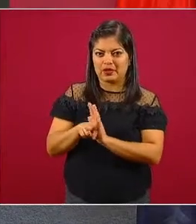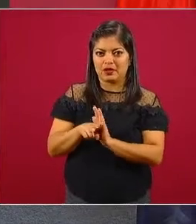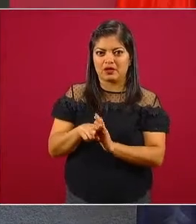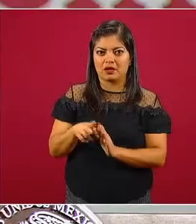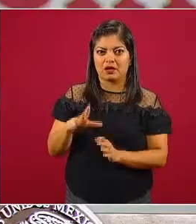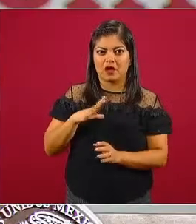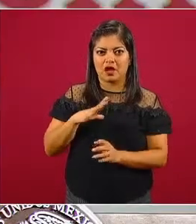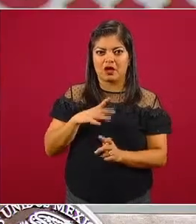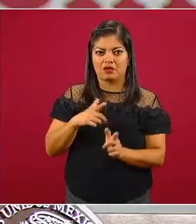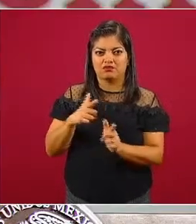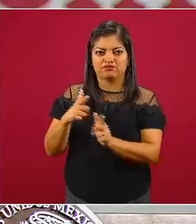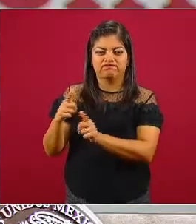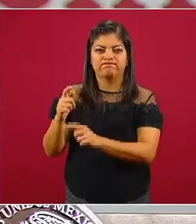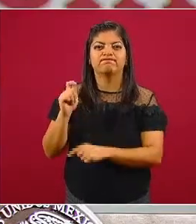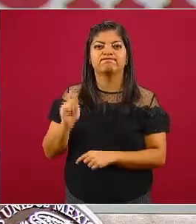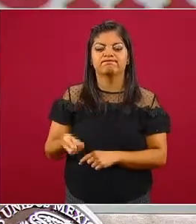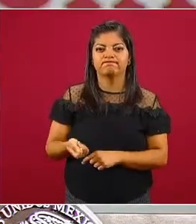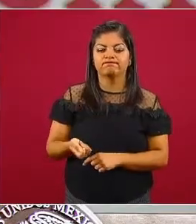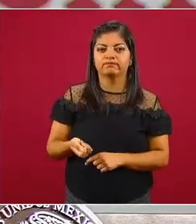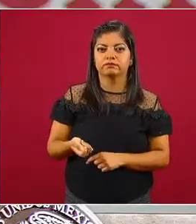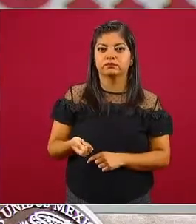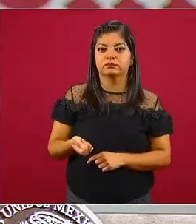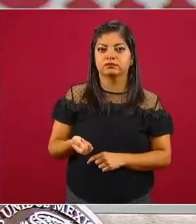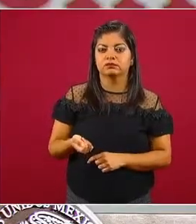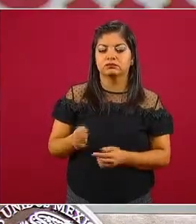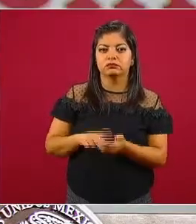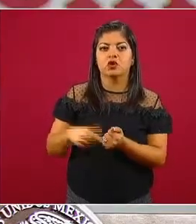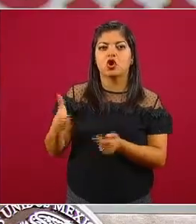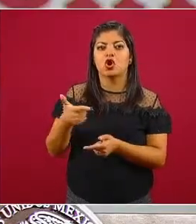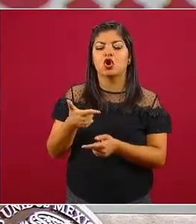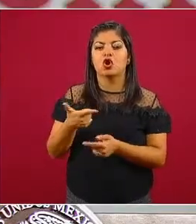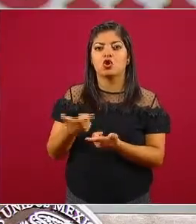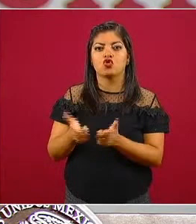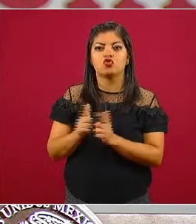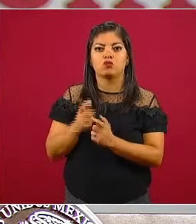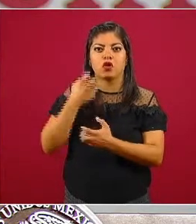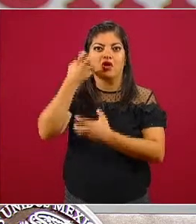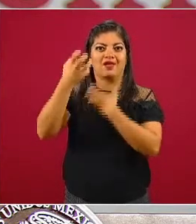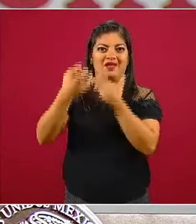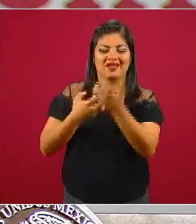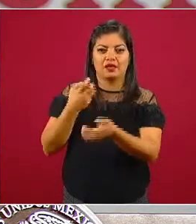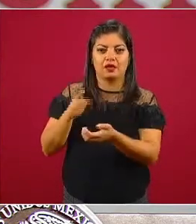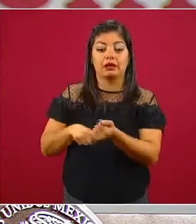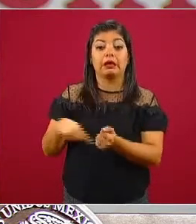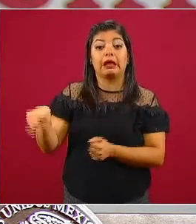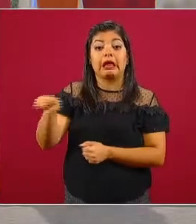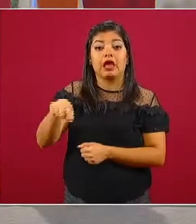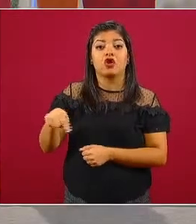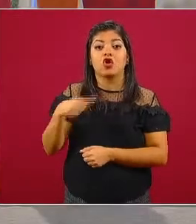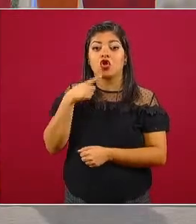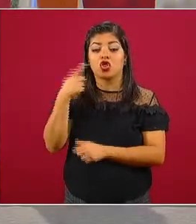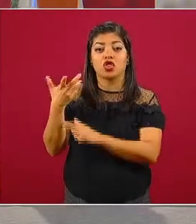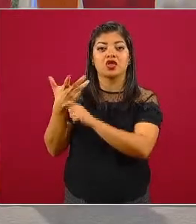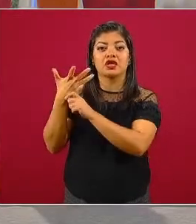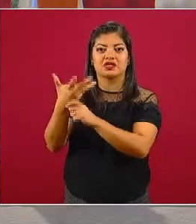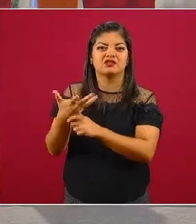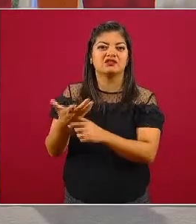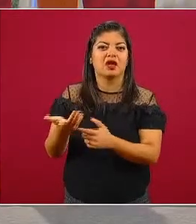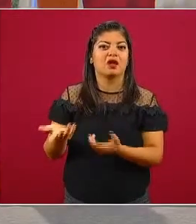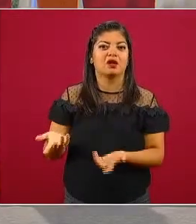las arengas que hace este grupo, y mencionan entre ellos a